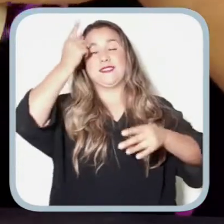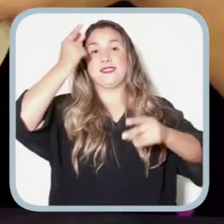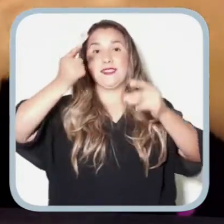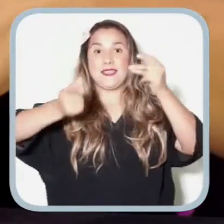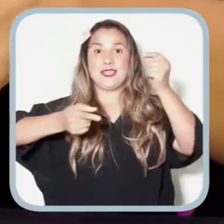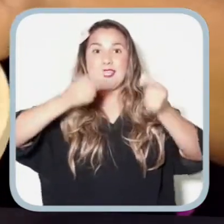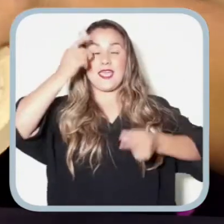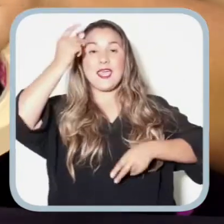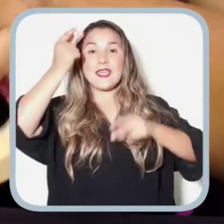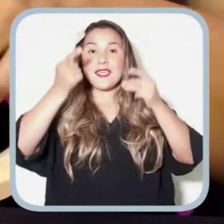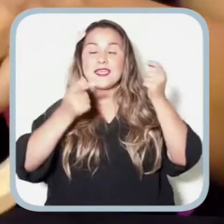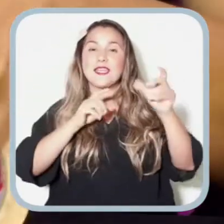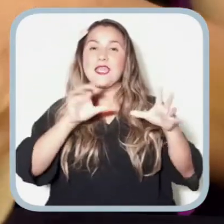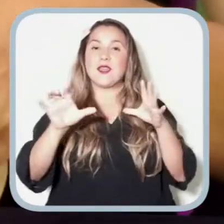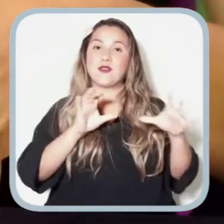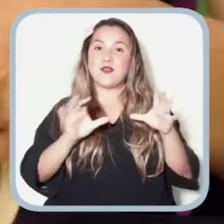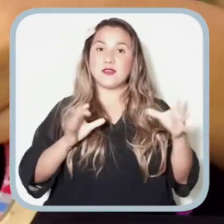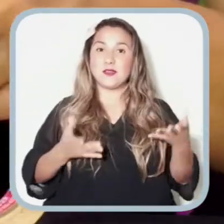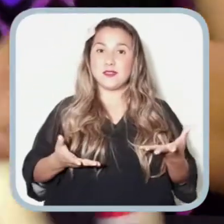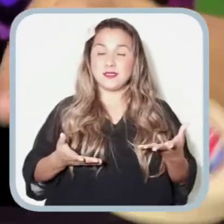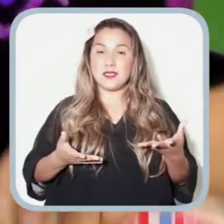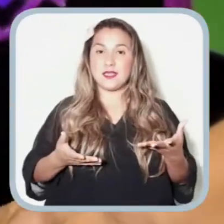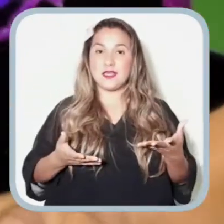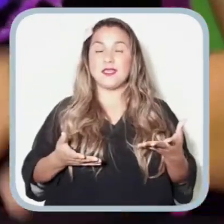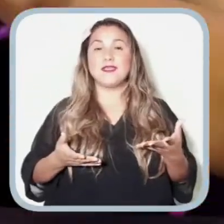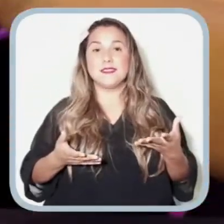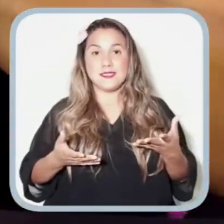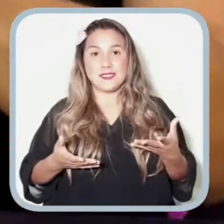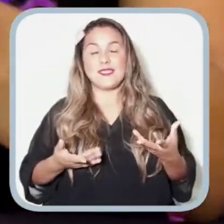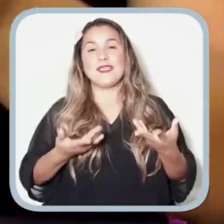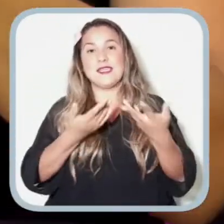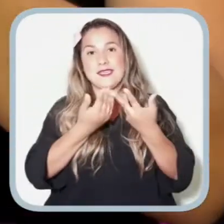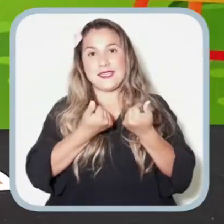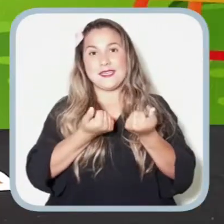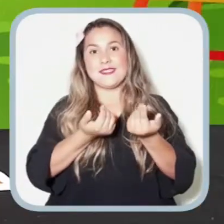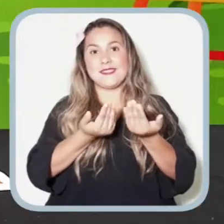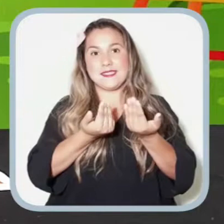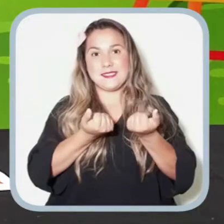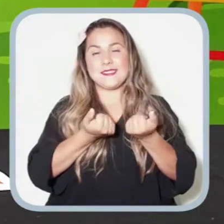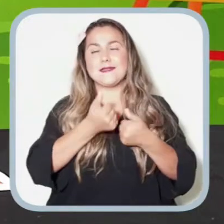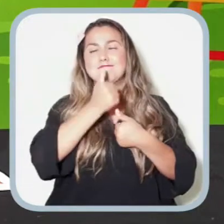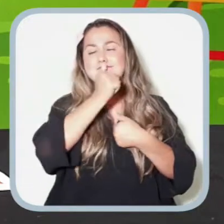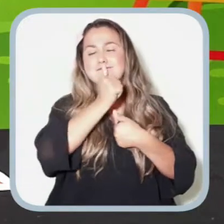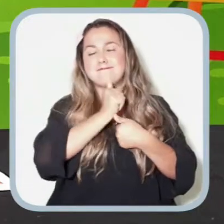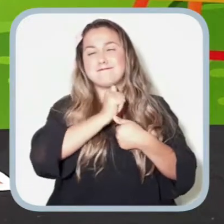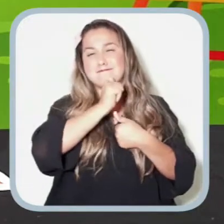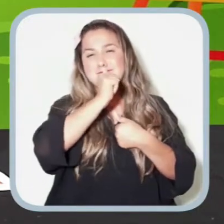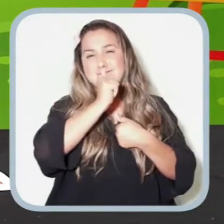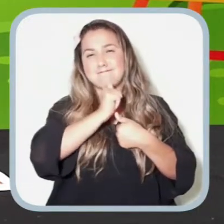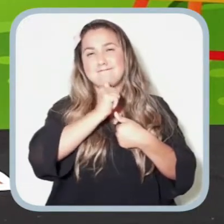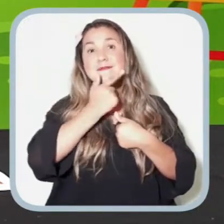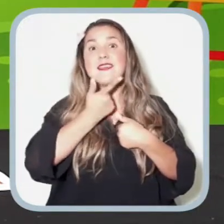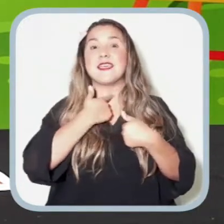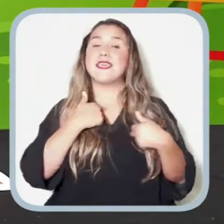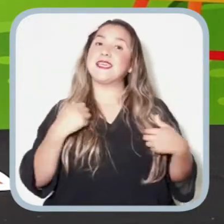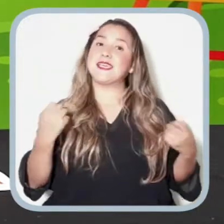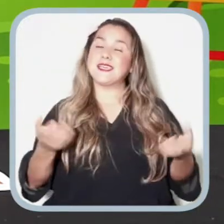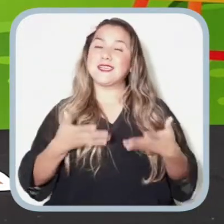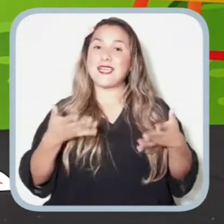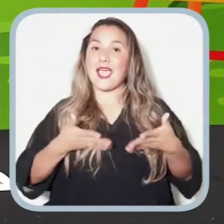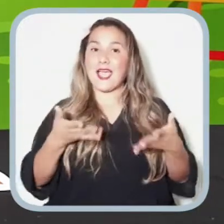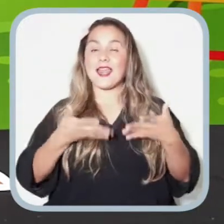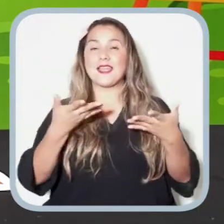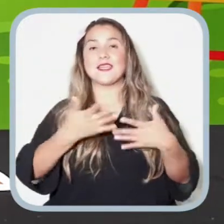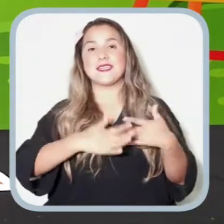se fijan son pocos materiales más bien necesitan paciencia ganas de querer